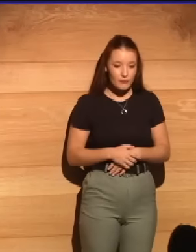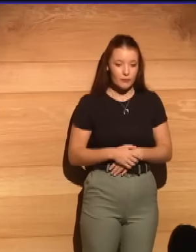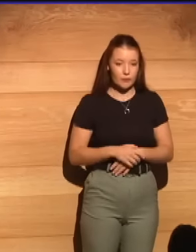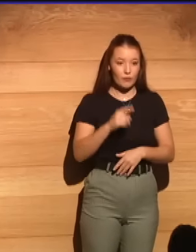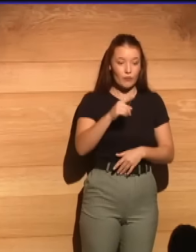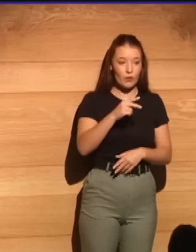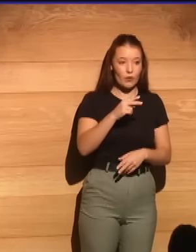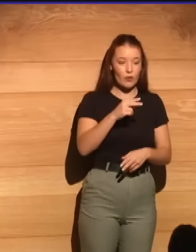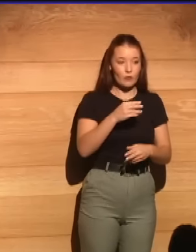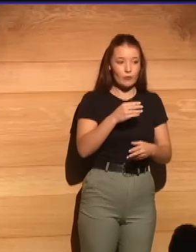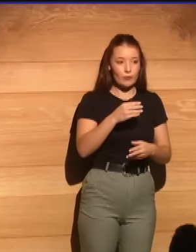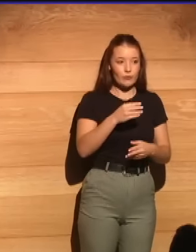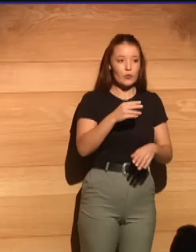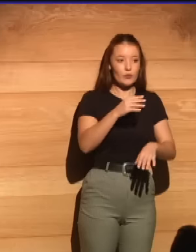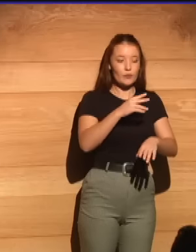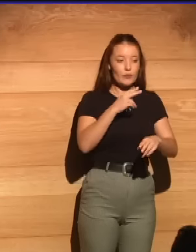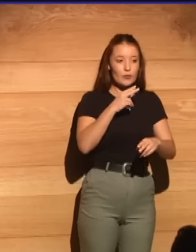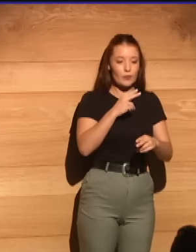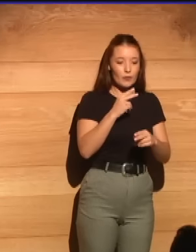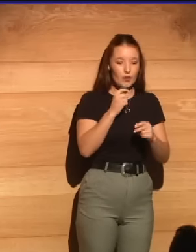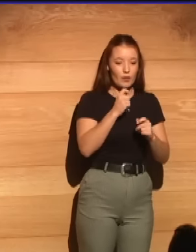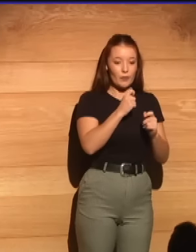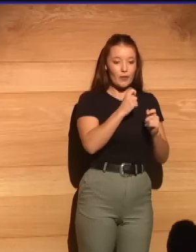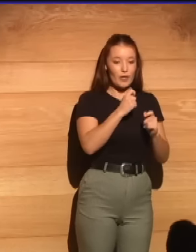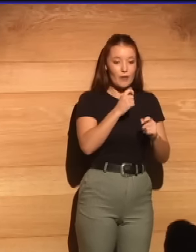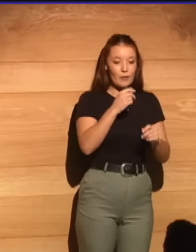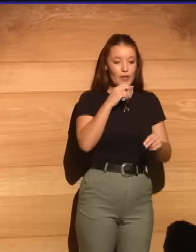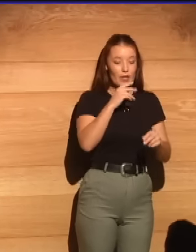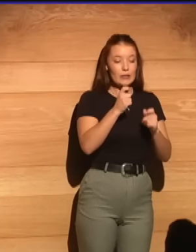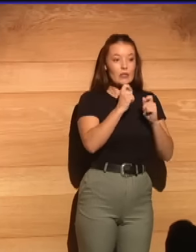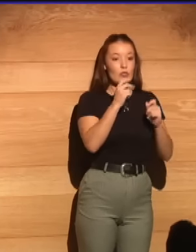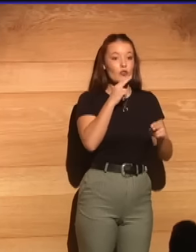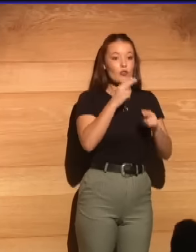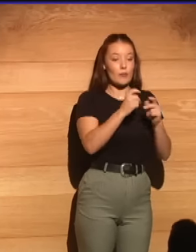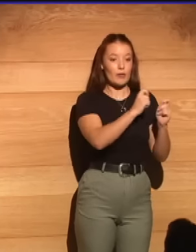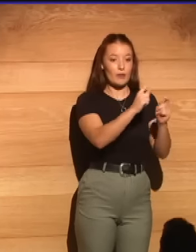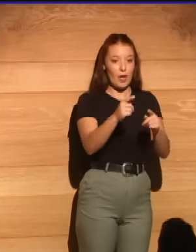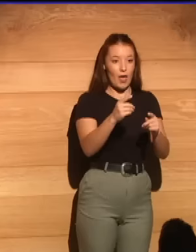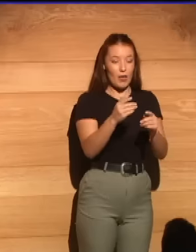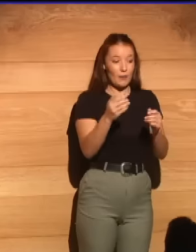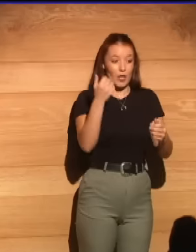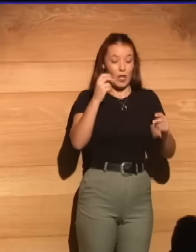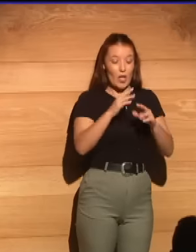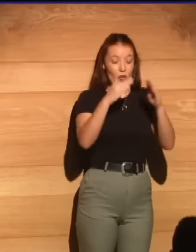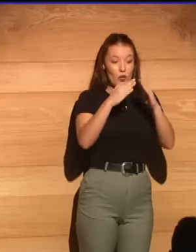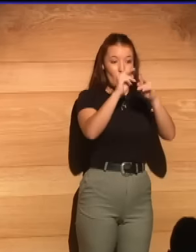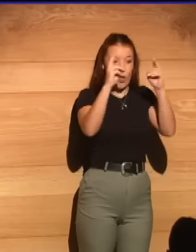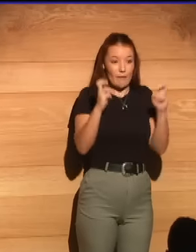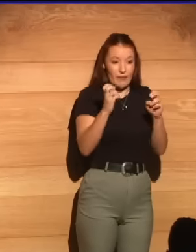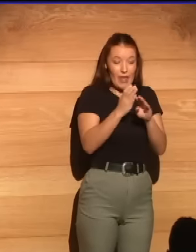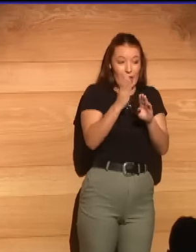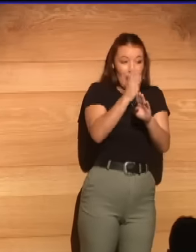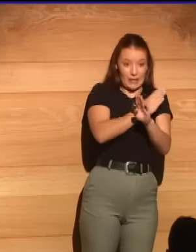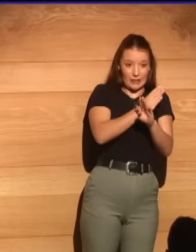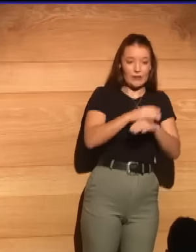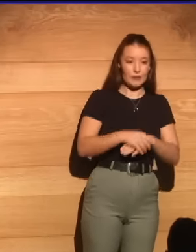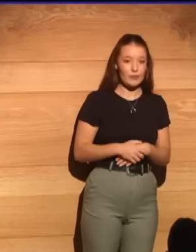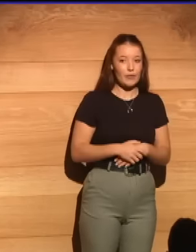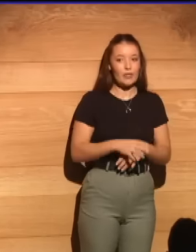secretaria de Estado justo antes del confinamiento. Sí, así fue, y como dices tú, ha sido un aprendizaje